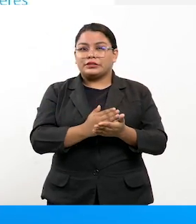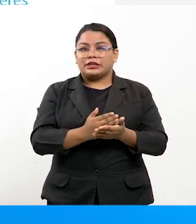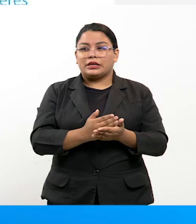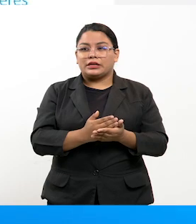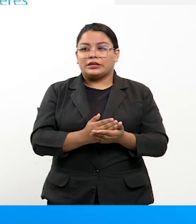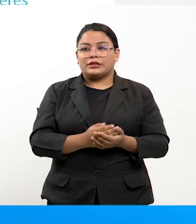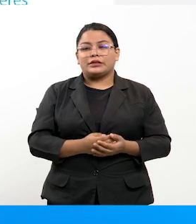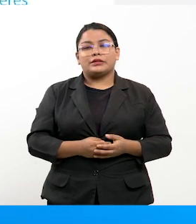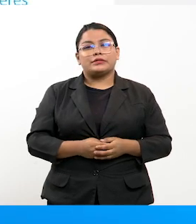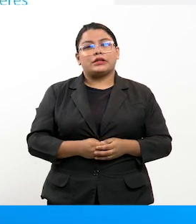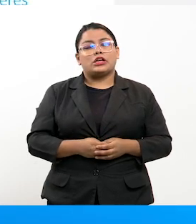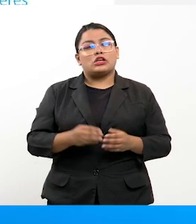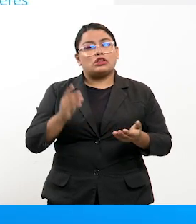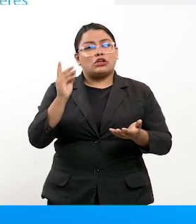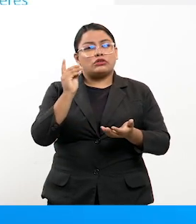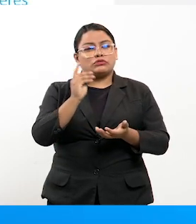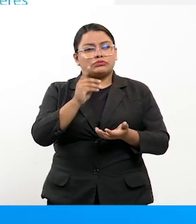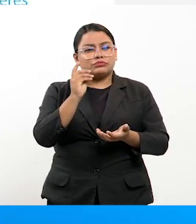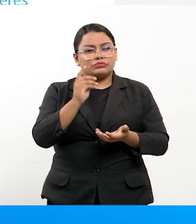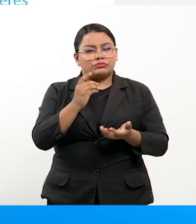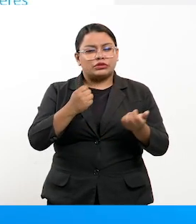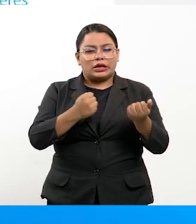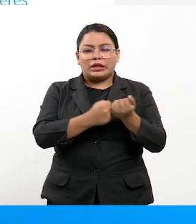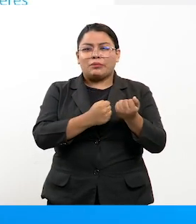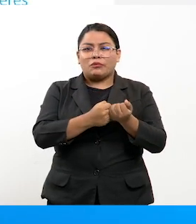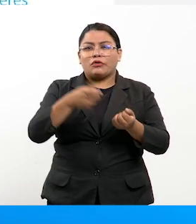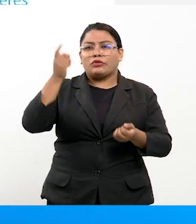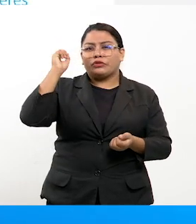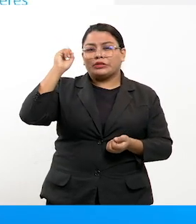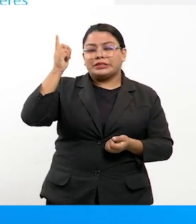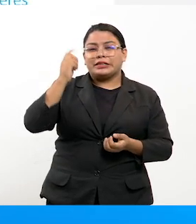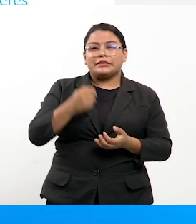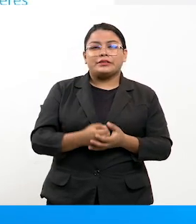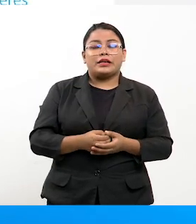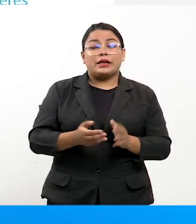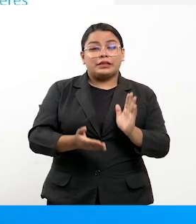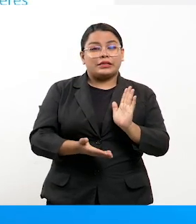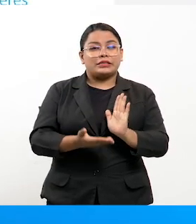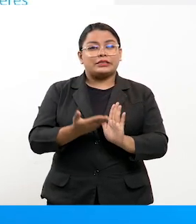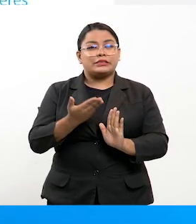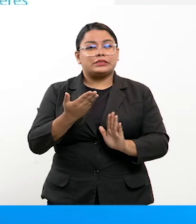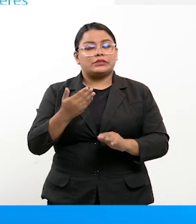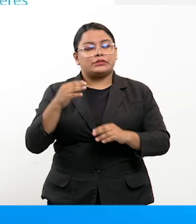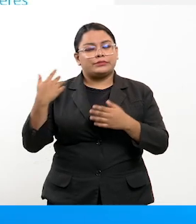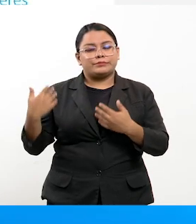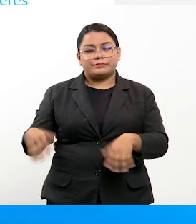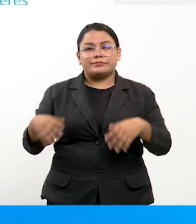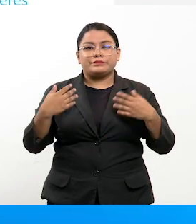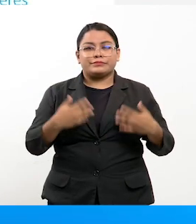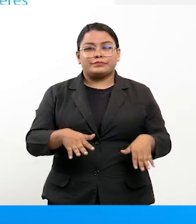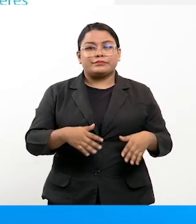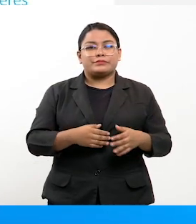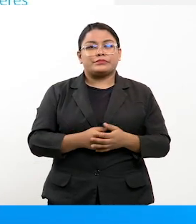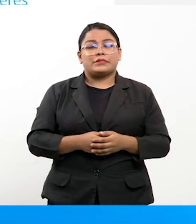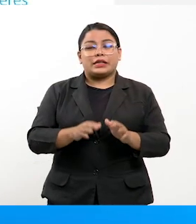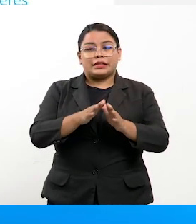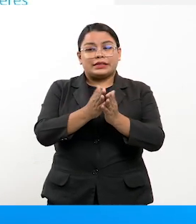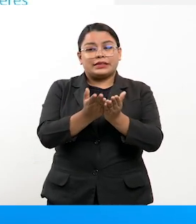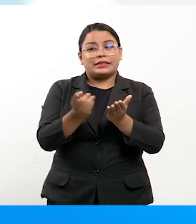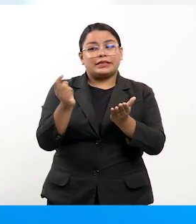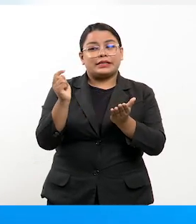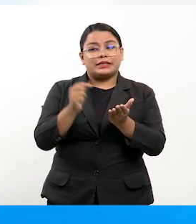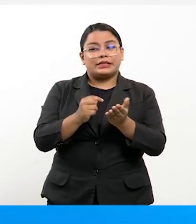la mediación didáctica que haya realizado el docente en el desarrollo de las actividades del libro de texto.